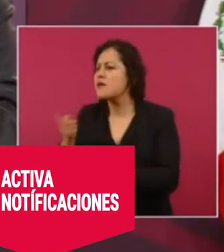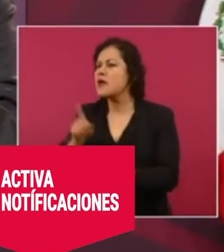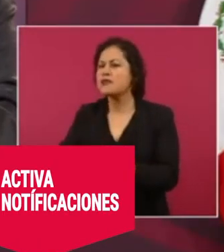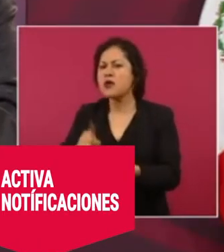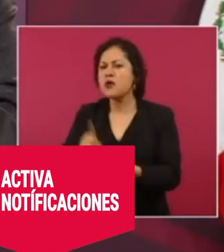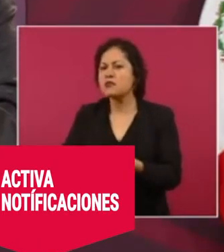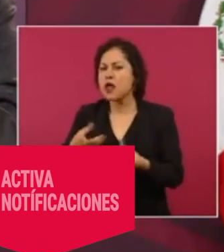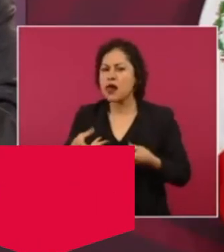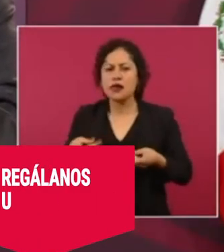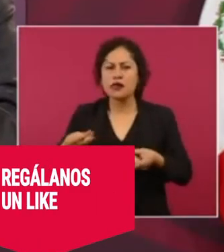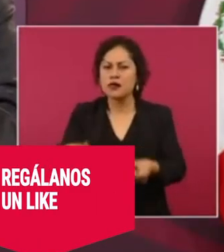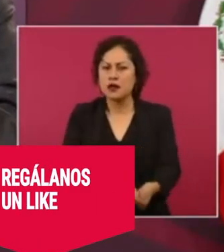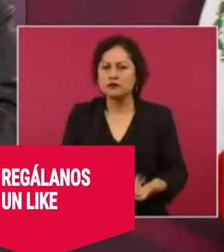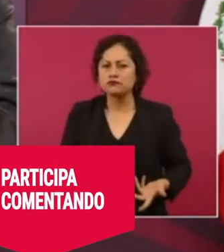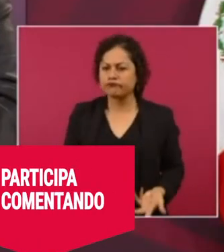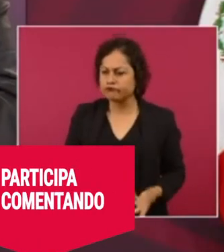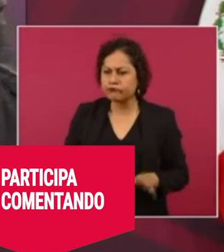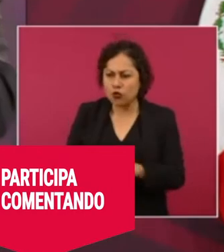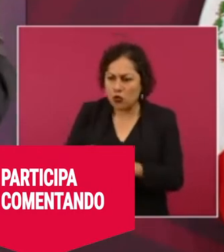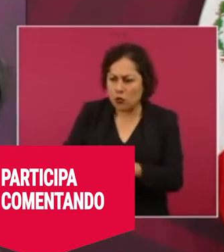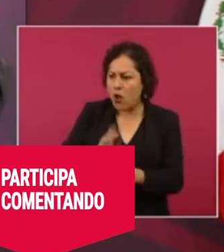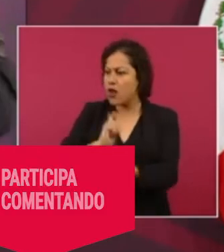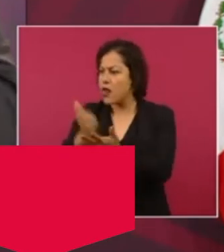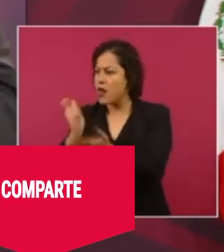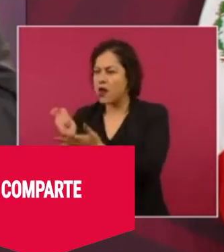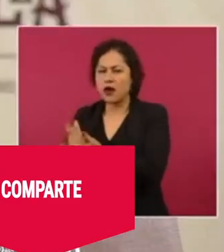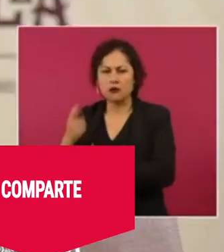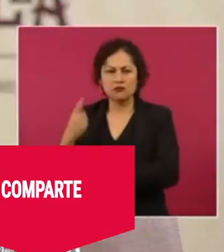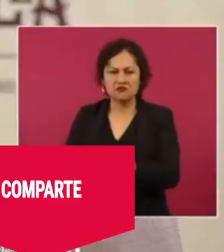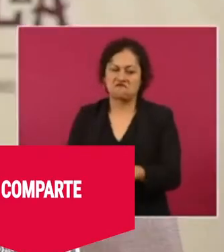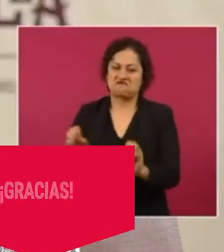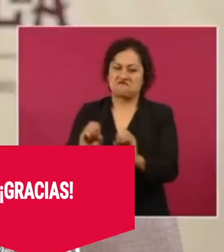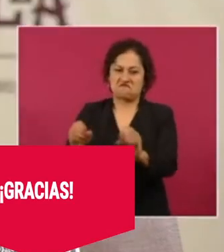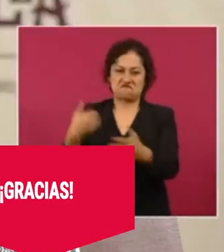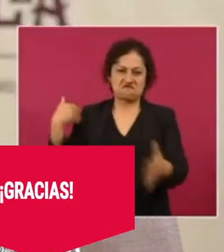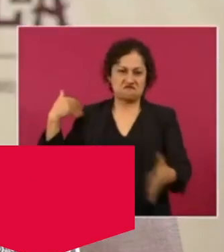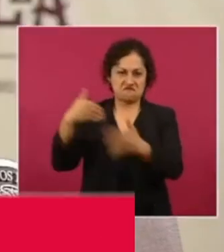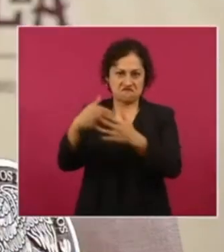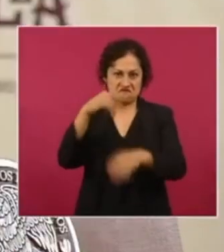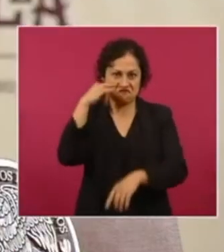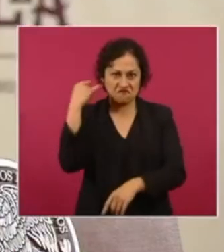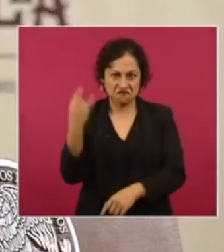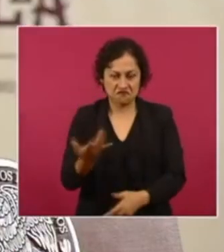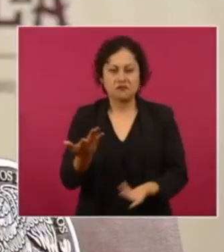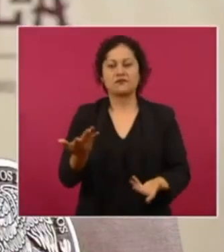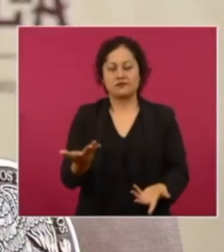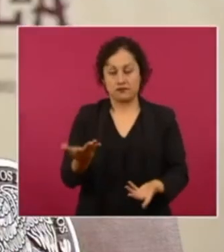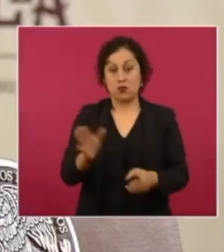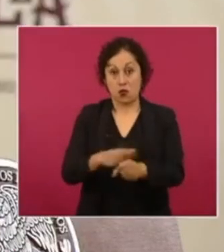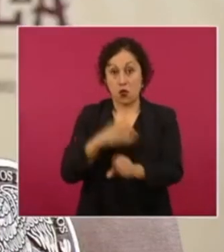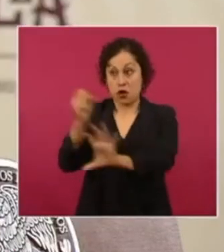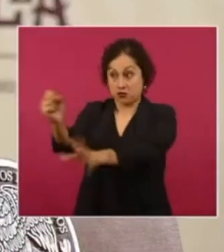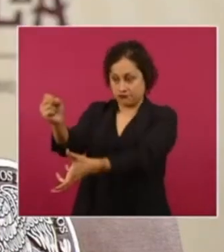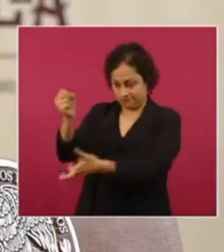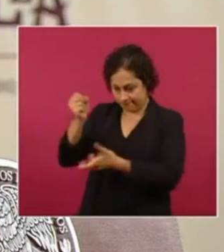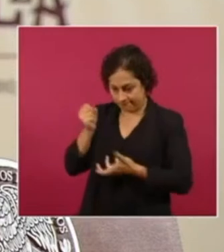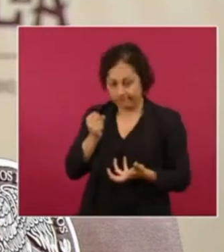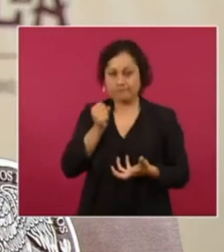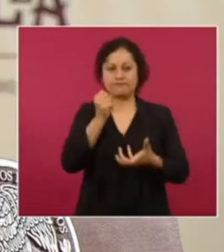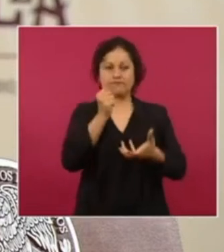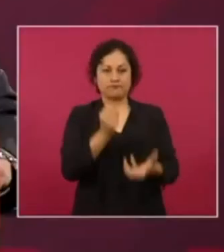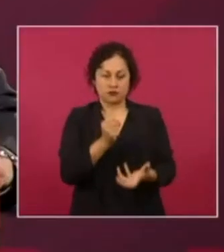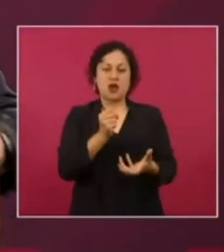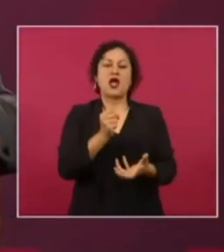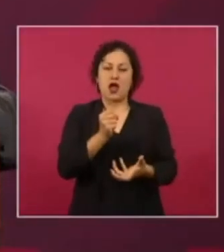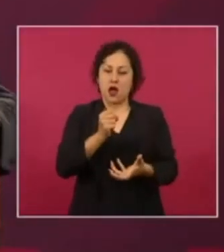Gobernación también habló del supuesto riesgo durante las jornadas electorales y los conteos rápidos, y afirmó que el